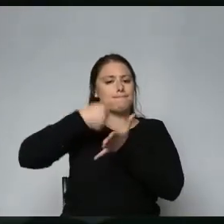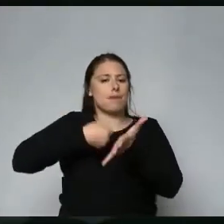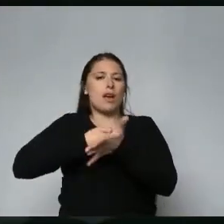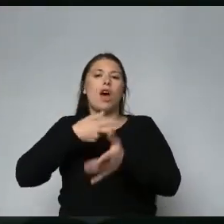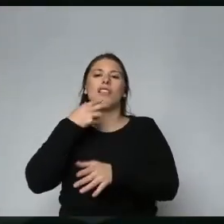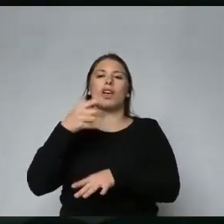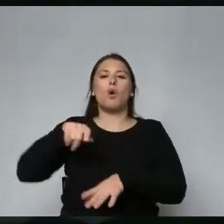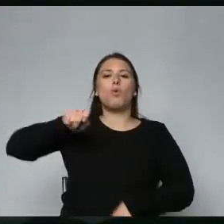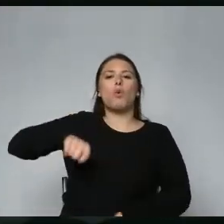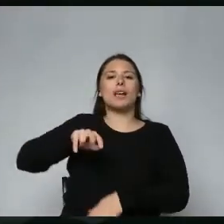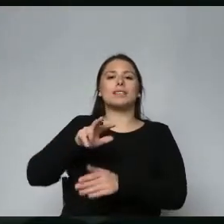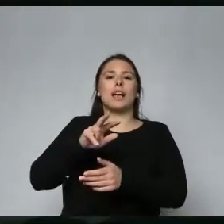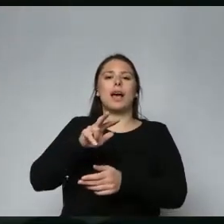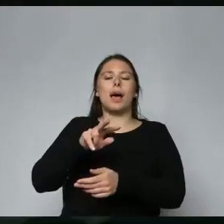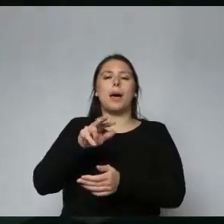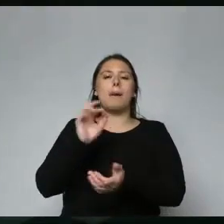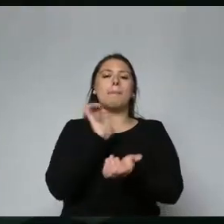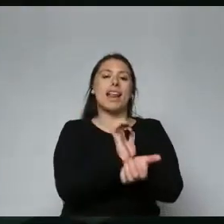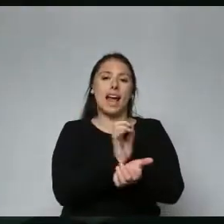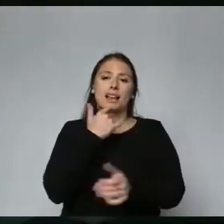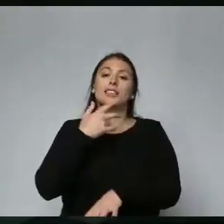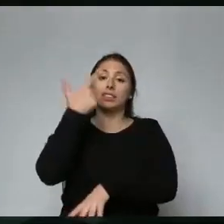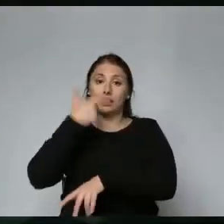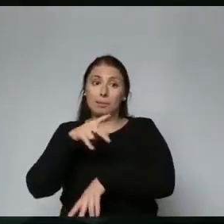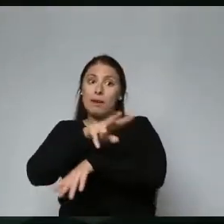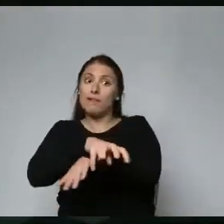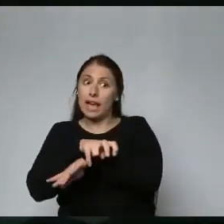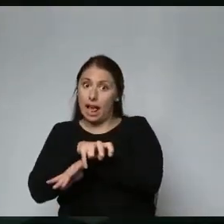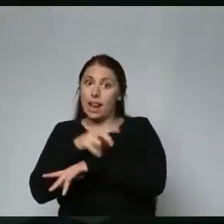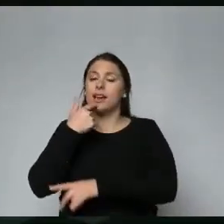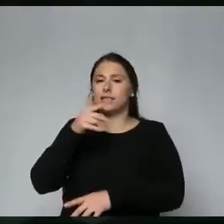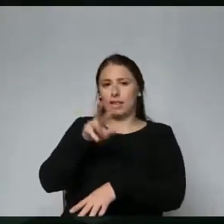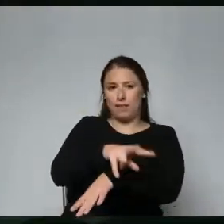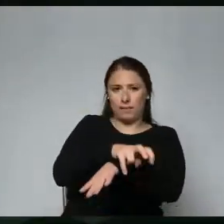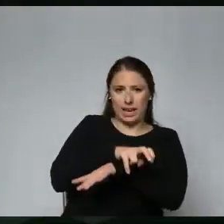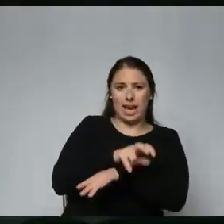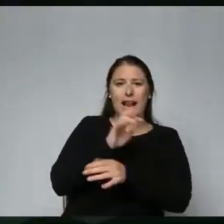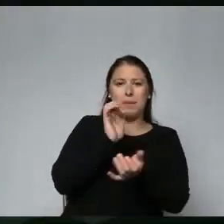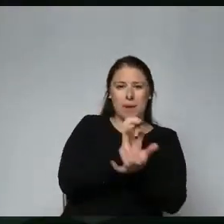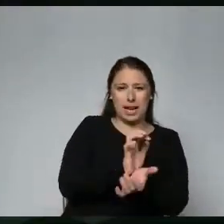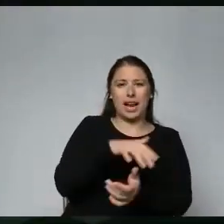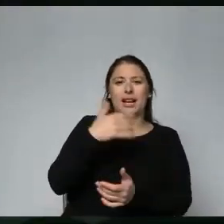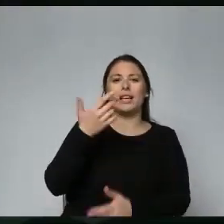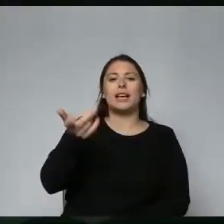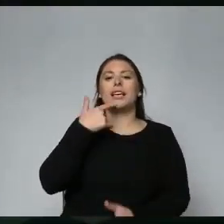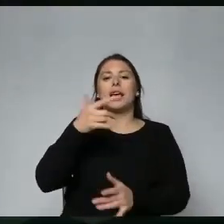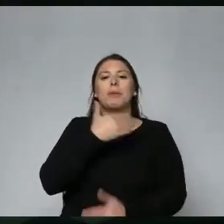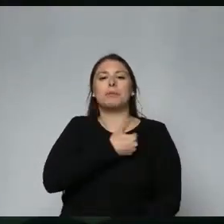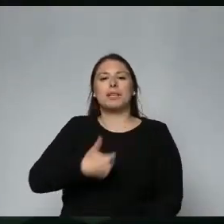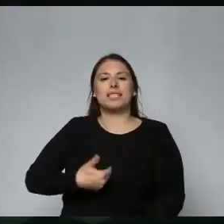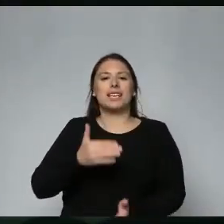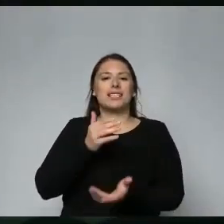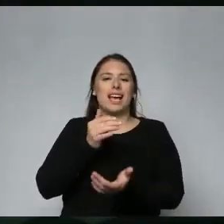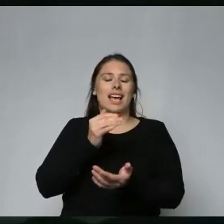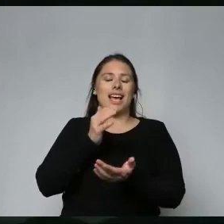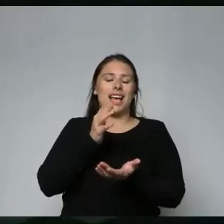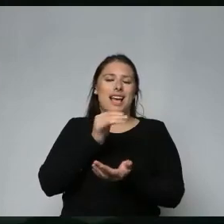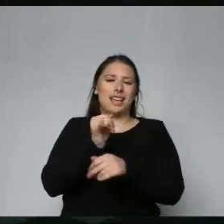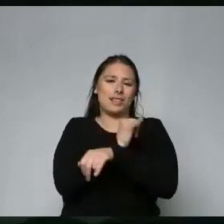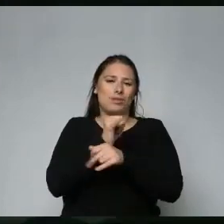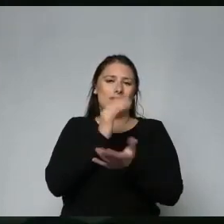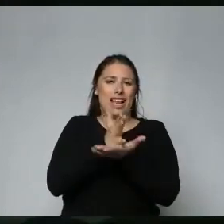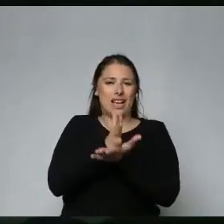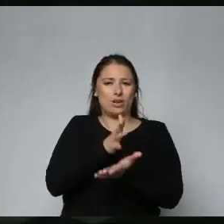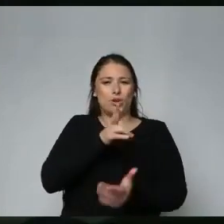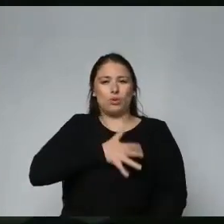penal y como fiscal penal en lo penal y después como presidenta de la Institución Nacional de Derechos Humanos, pero como fiscal